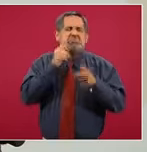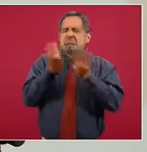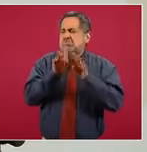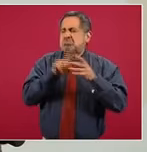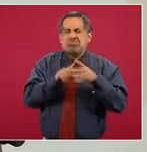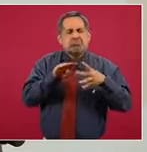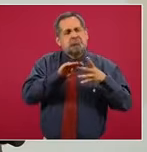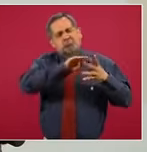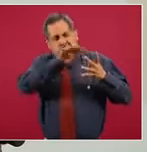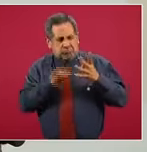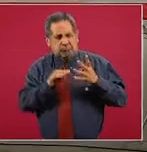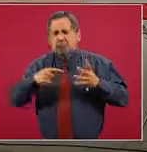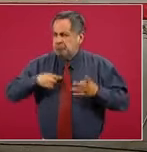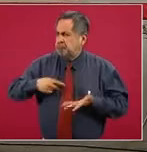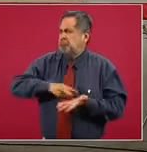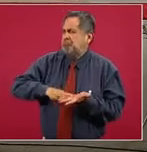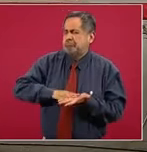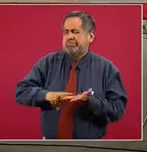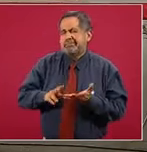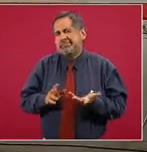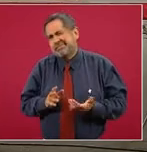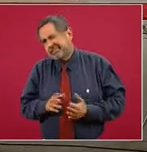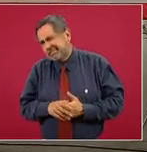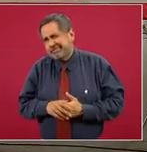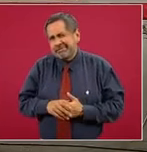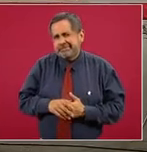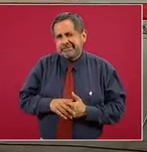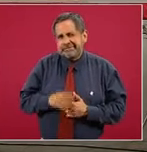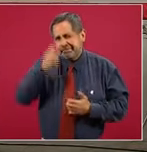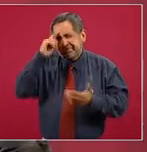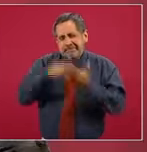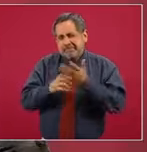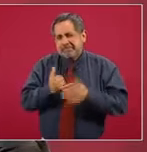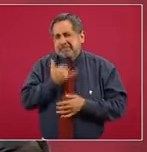Lo más seguro es que sea un error